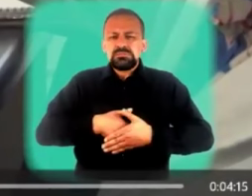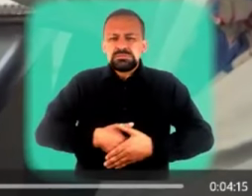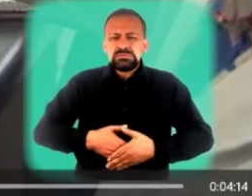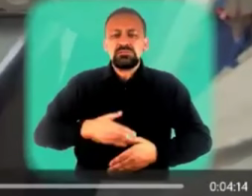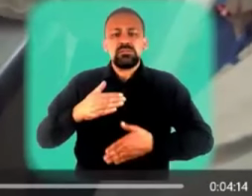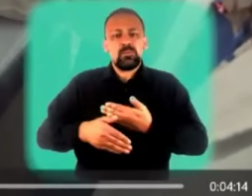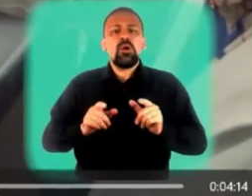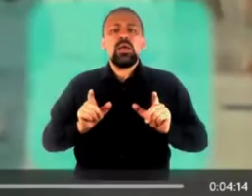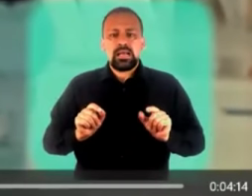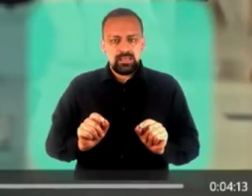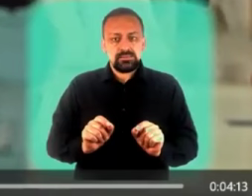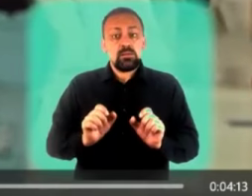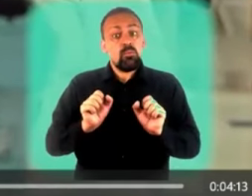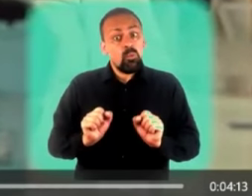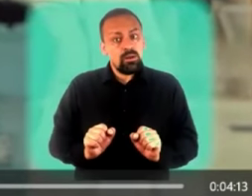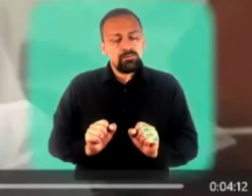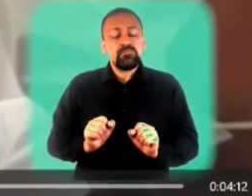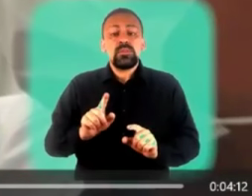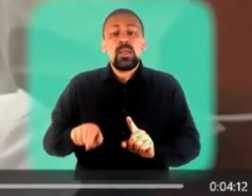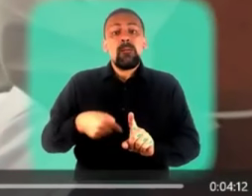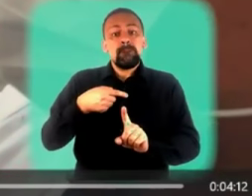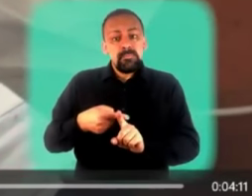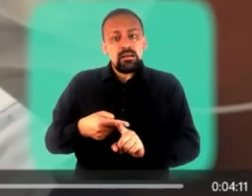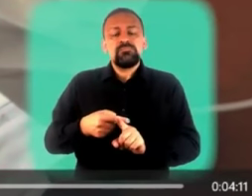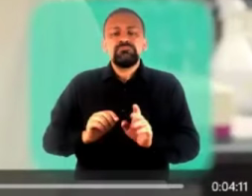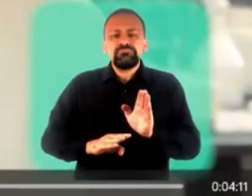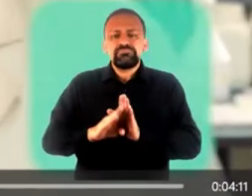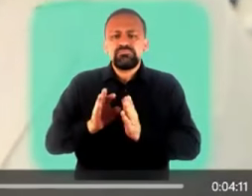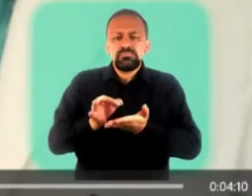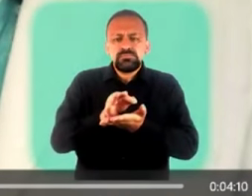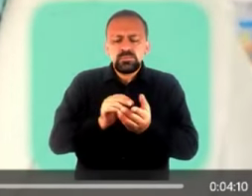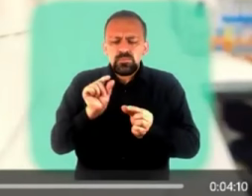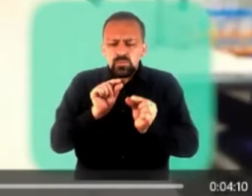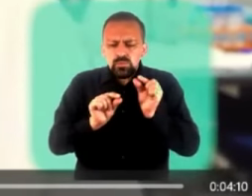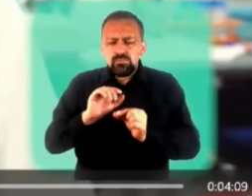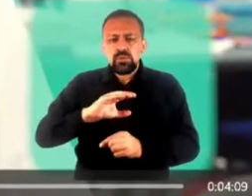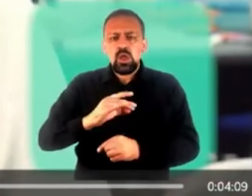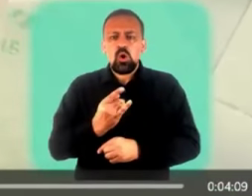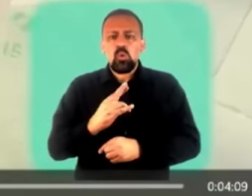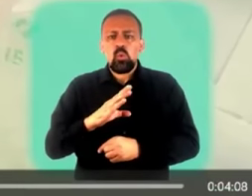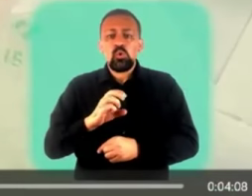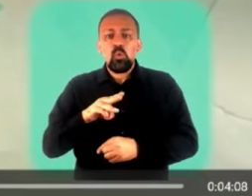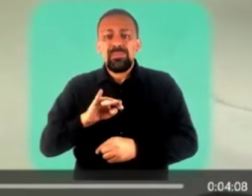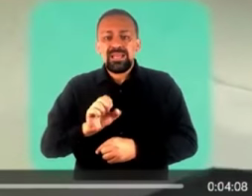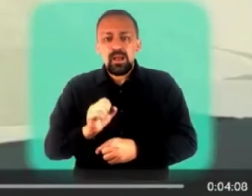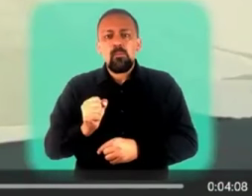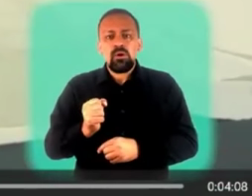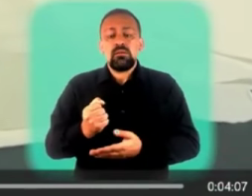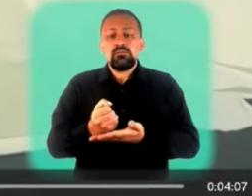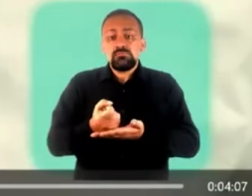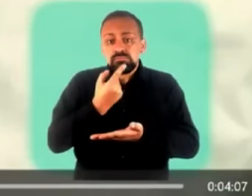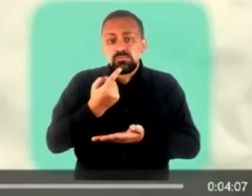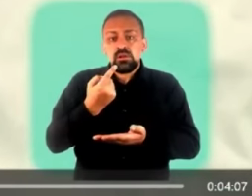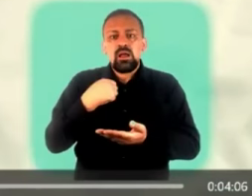gástricos que pueden llevar al desarrollo de un cáncer. Además, hemos desarrollado nanoemulsiones con curcumina que pueden eliminar la